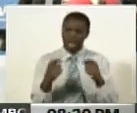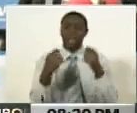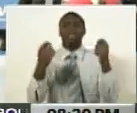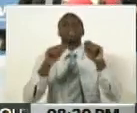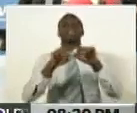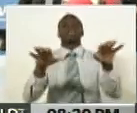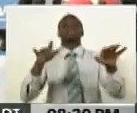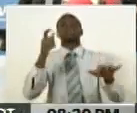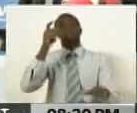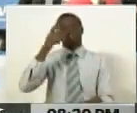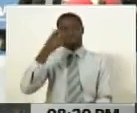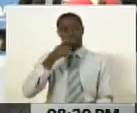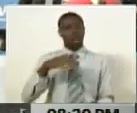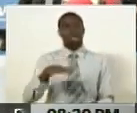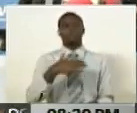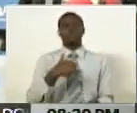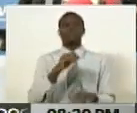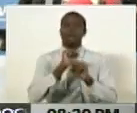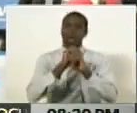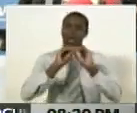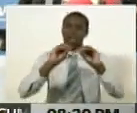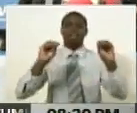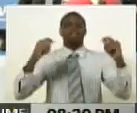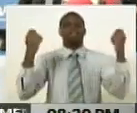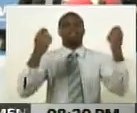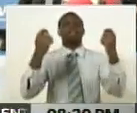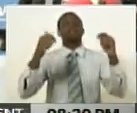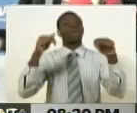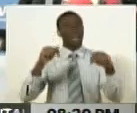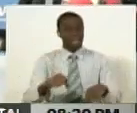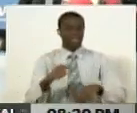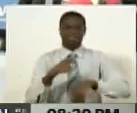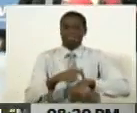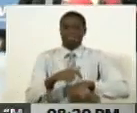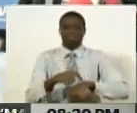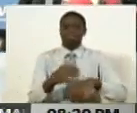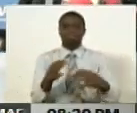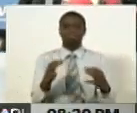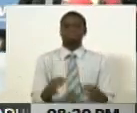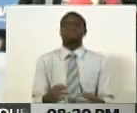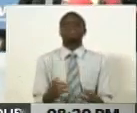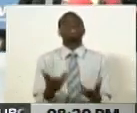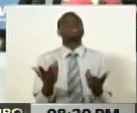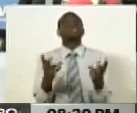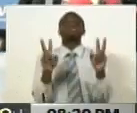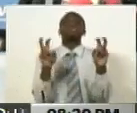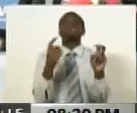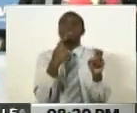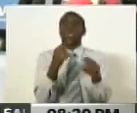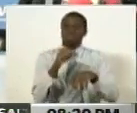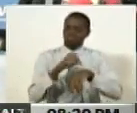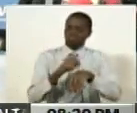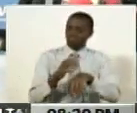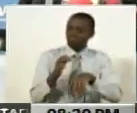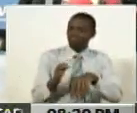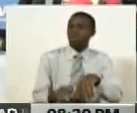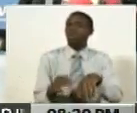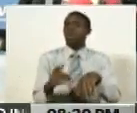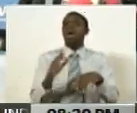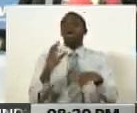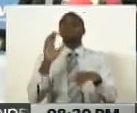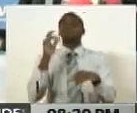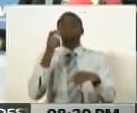el Defensor del Pueblo en un momento realmente, yo diría, clave de la